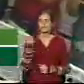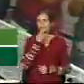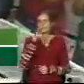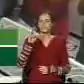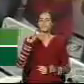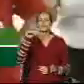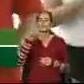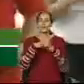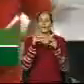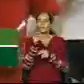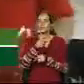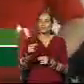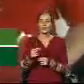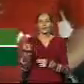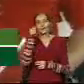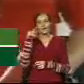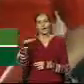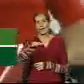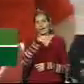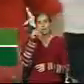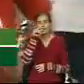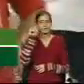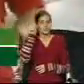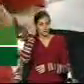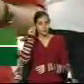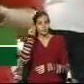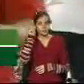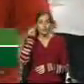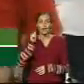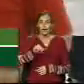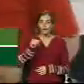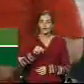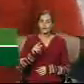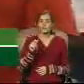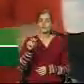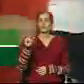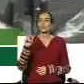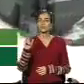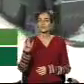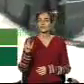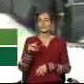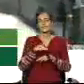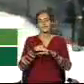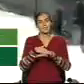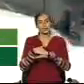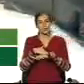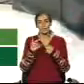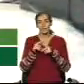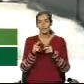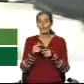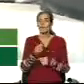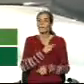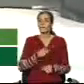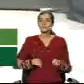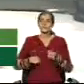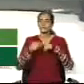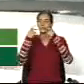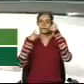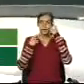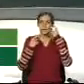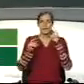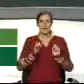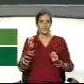los compañeros campesinos y campesinas. Este Twitter, compañeros, discúlpenme, pero el comandante